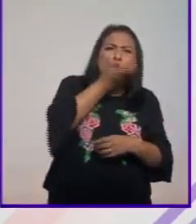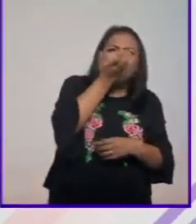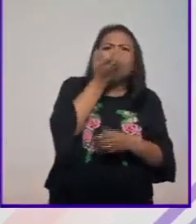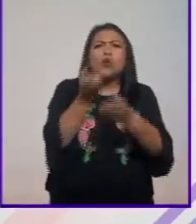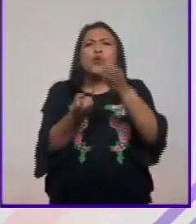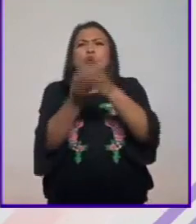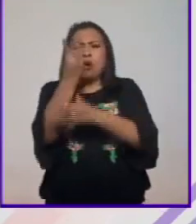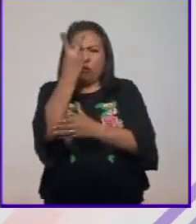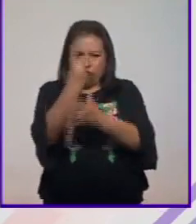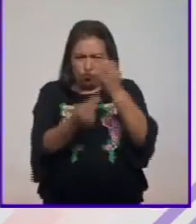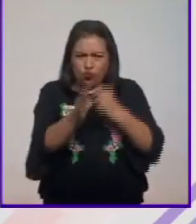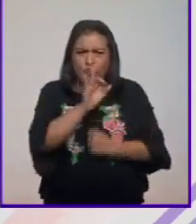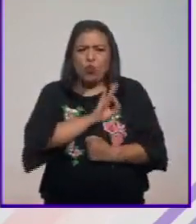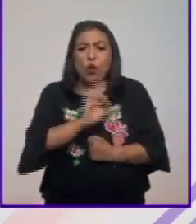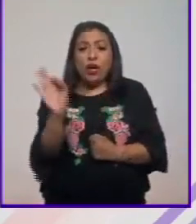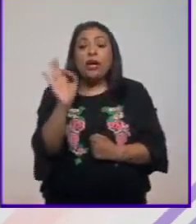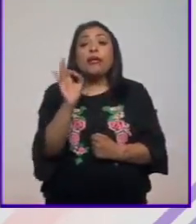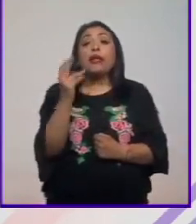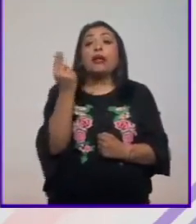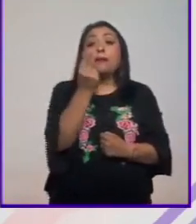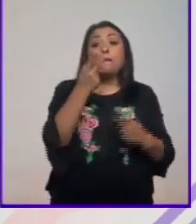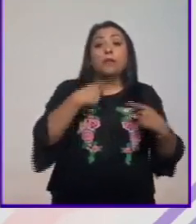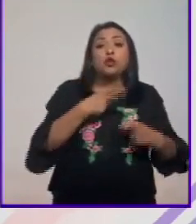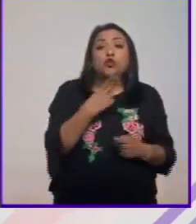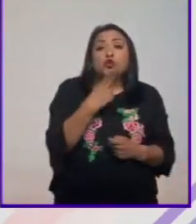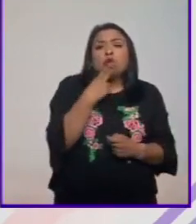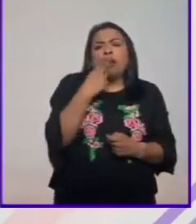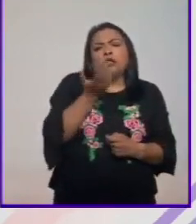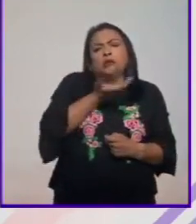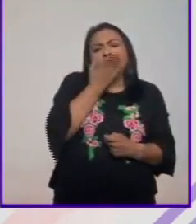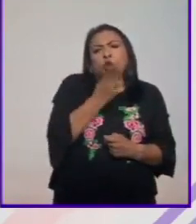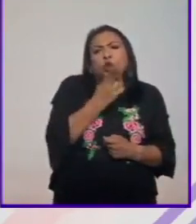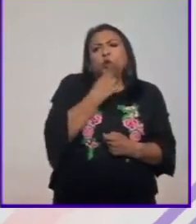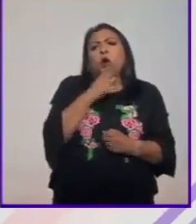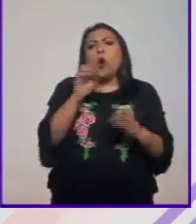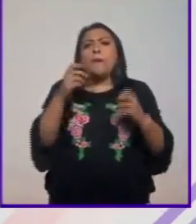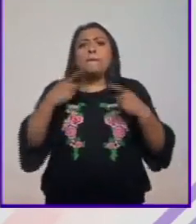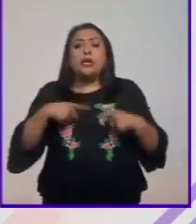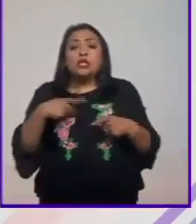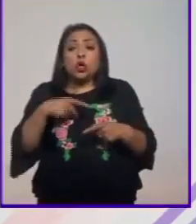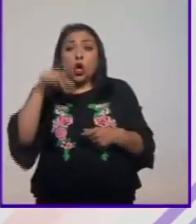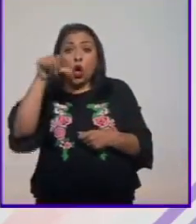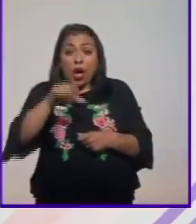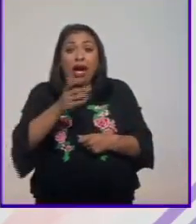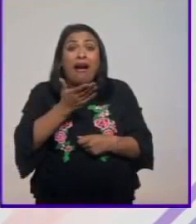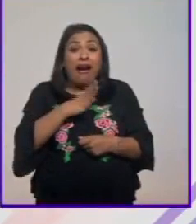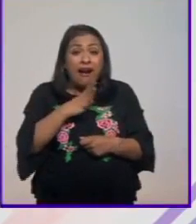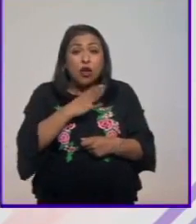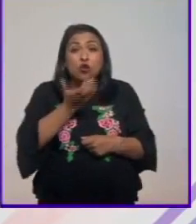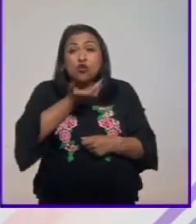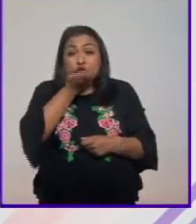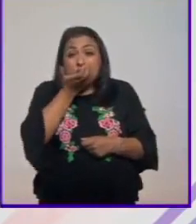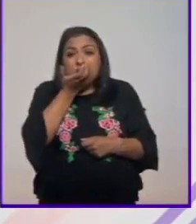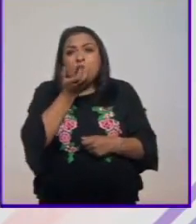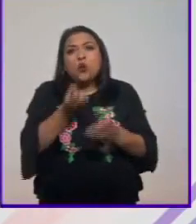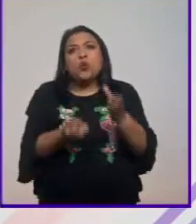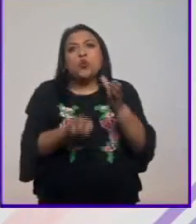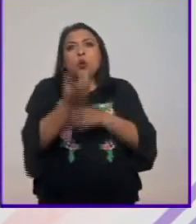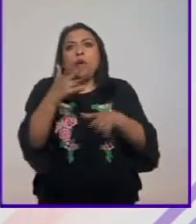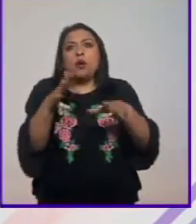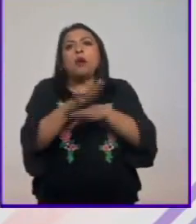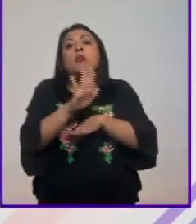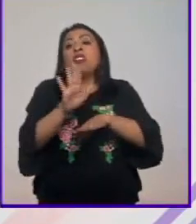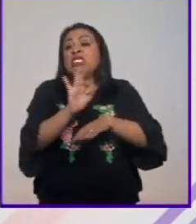convivir. Es necesaria tanto la gente que conserva las tradiciones como la gente que a partir de las tradiciones innova, porque si no se